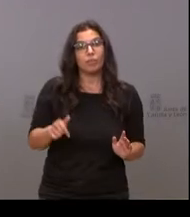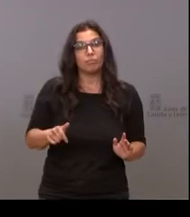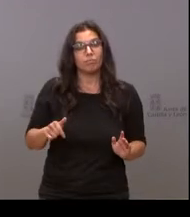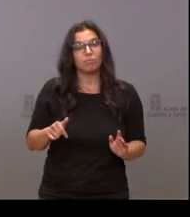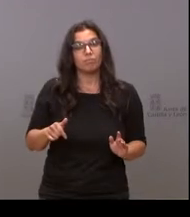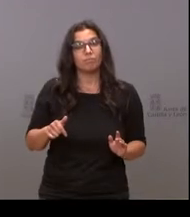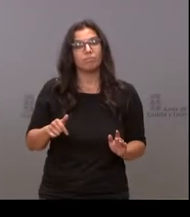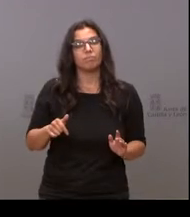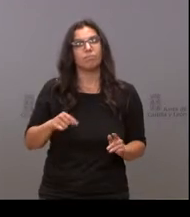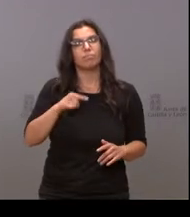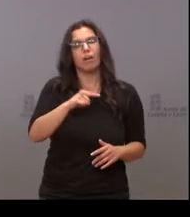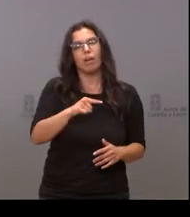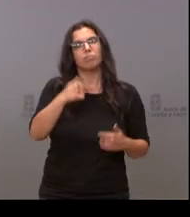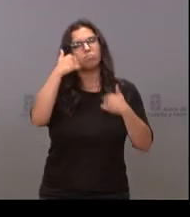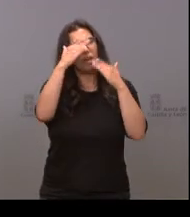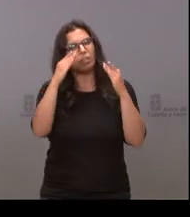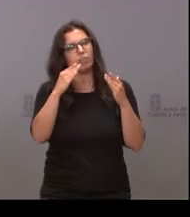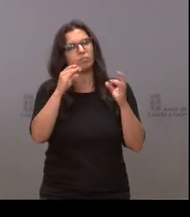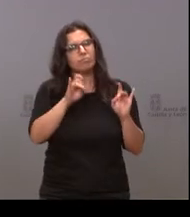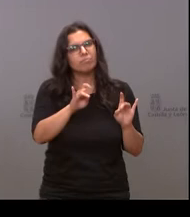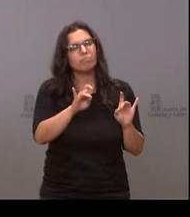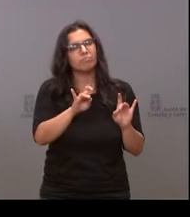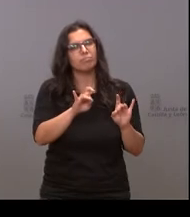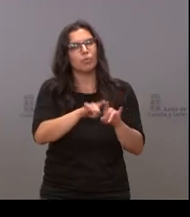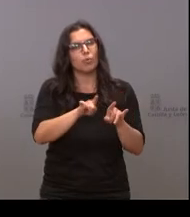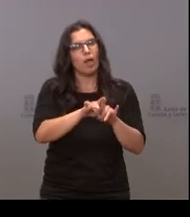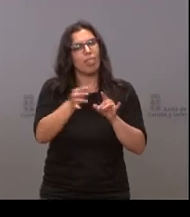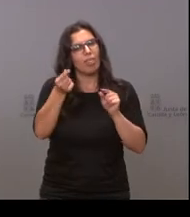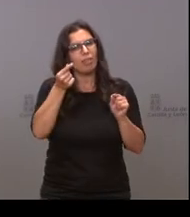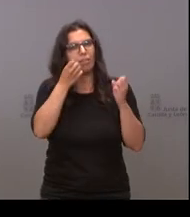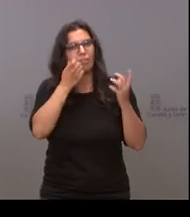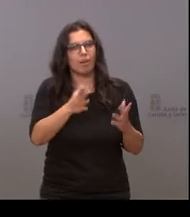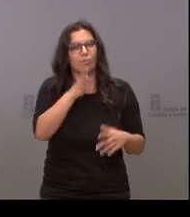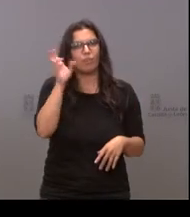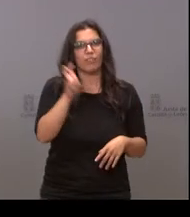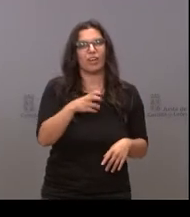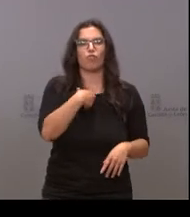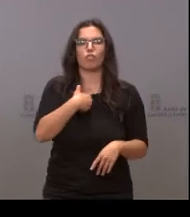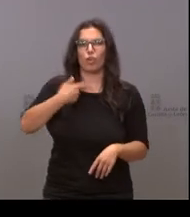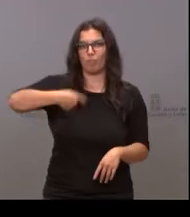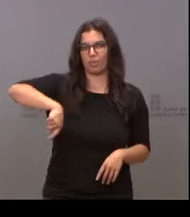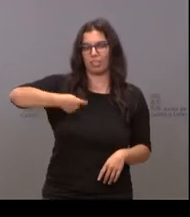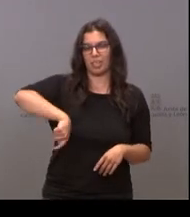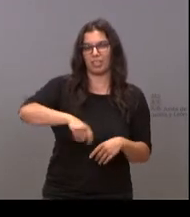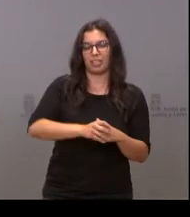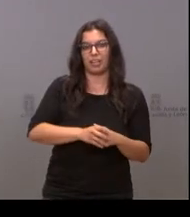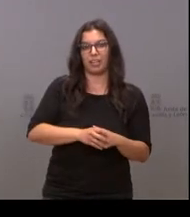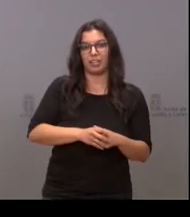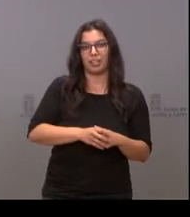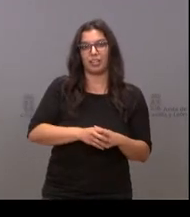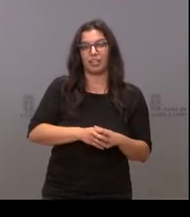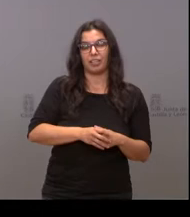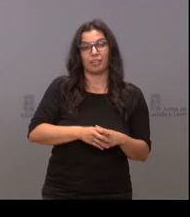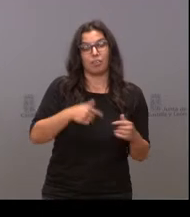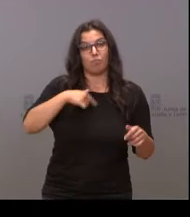ha tenido la gran atención de visitarnos como presidente no le extrañe que me sorprenda pues es muy